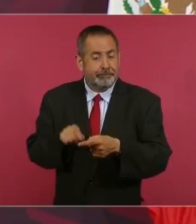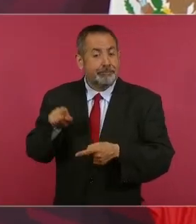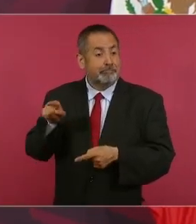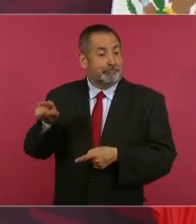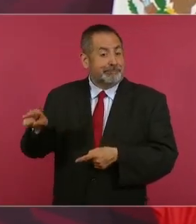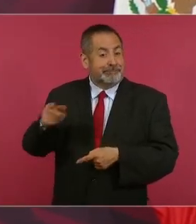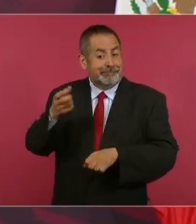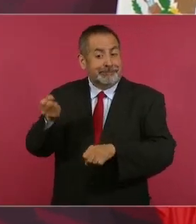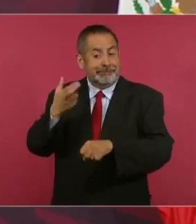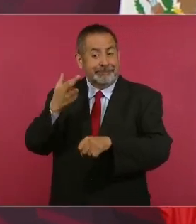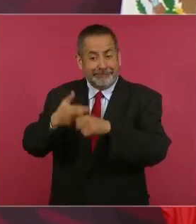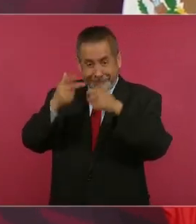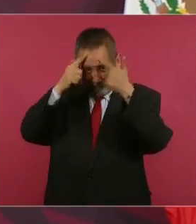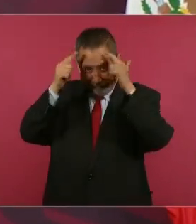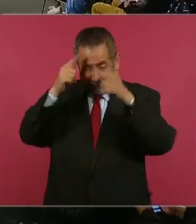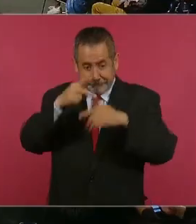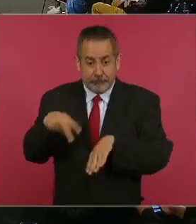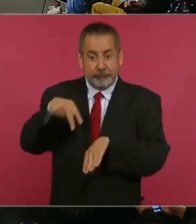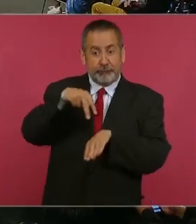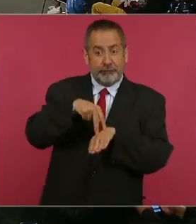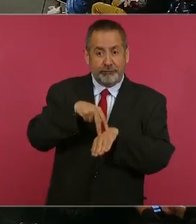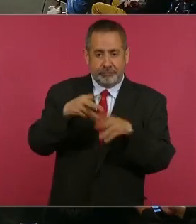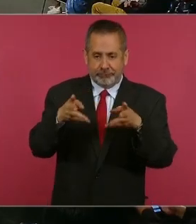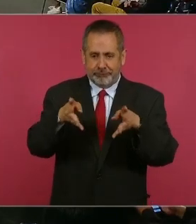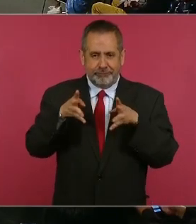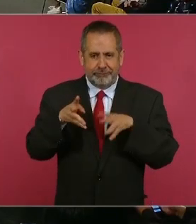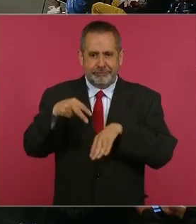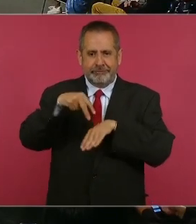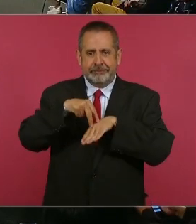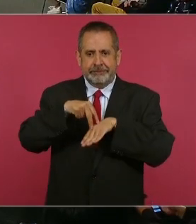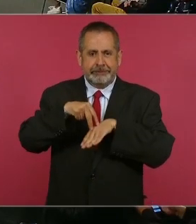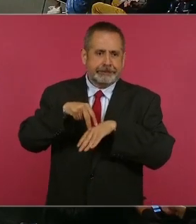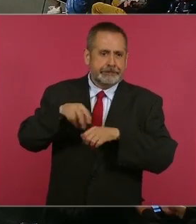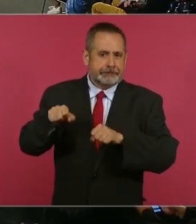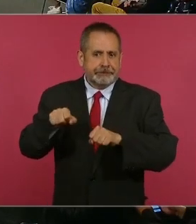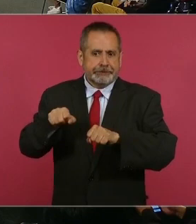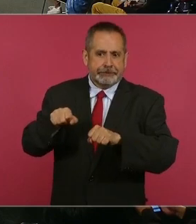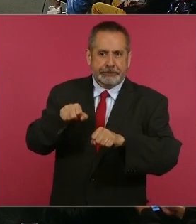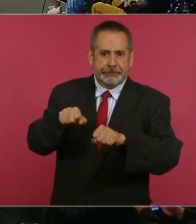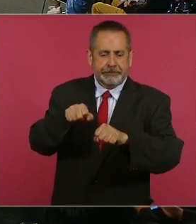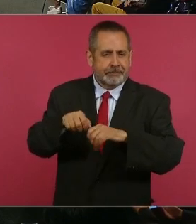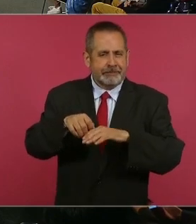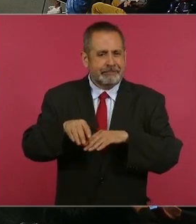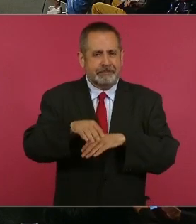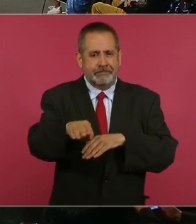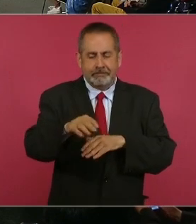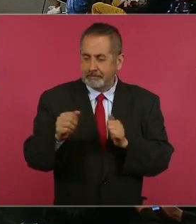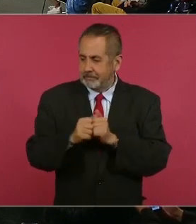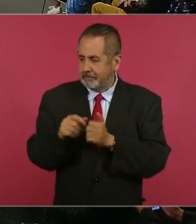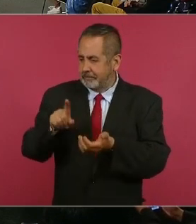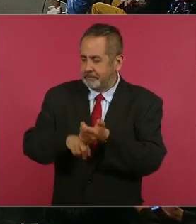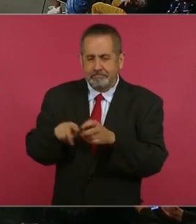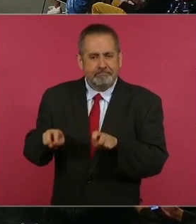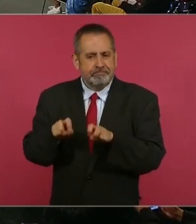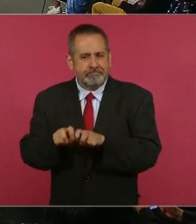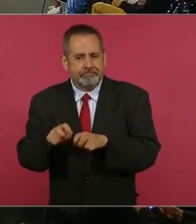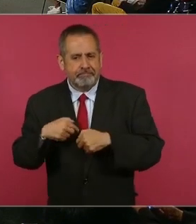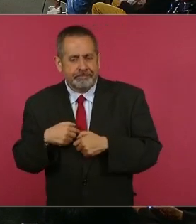iba el secretario de Marina y el secretario de la Defensa, y conmigo